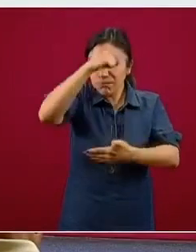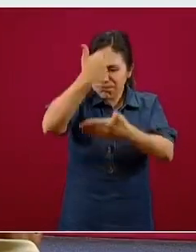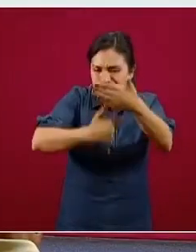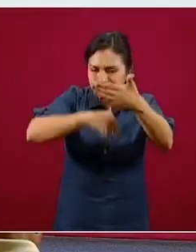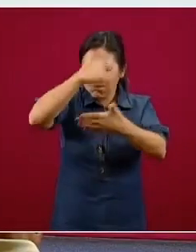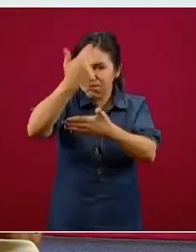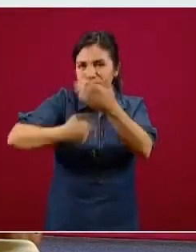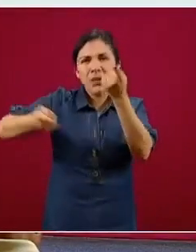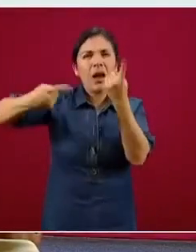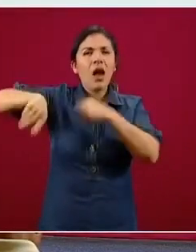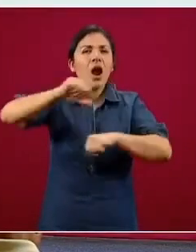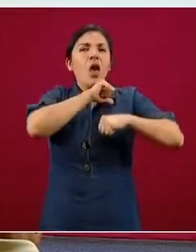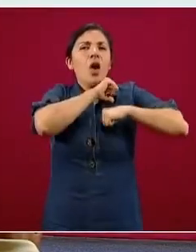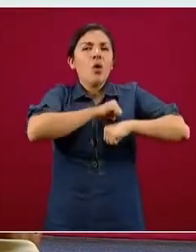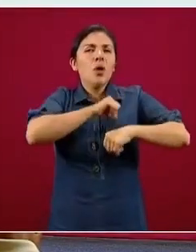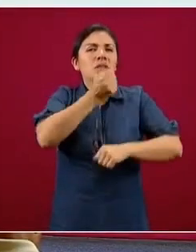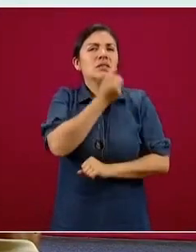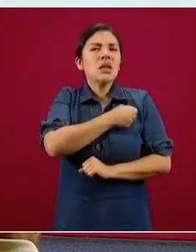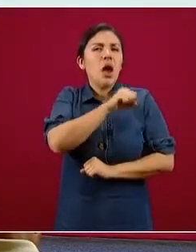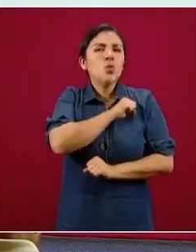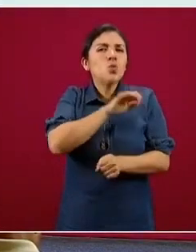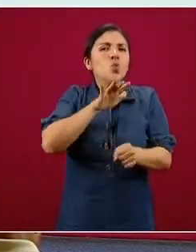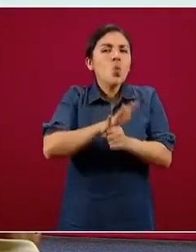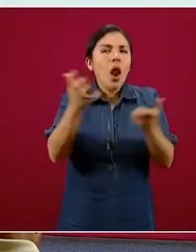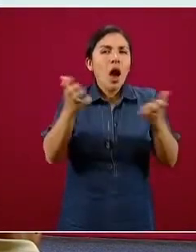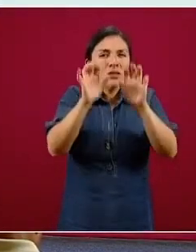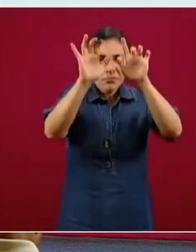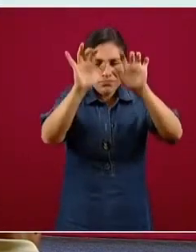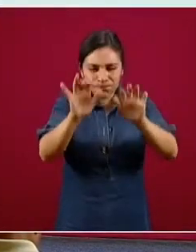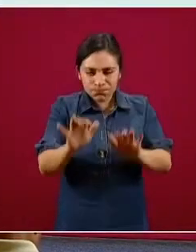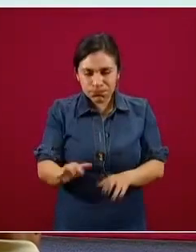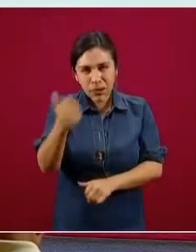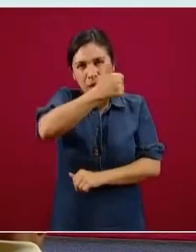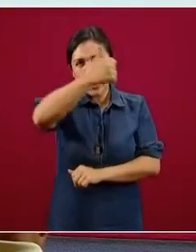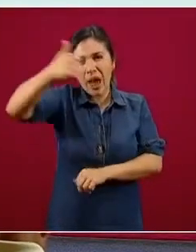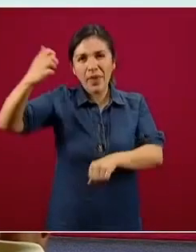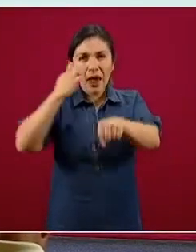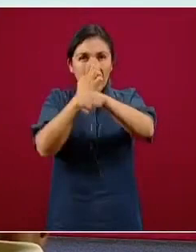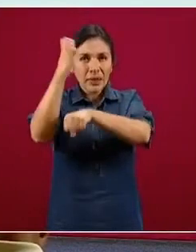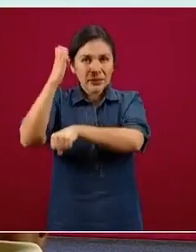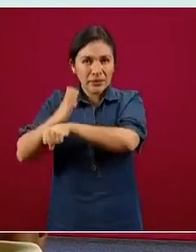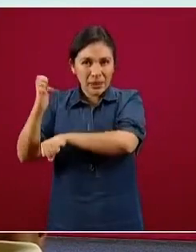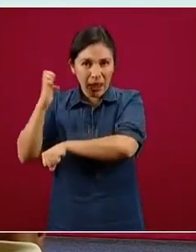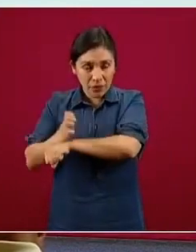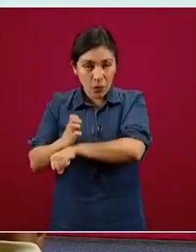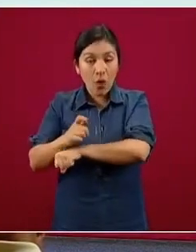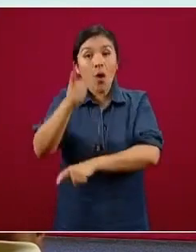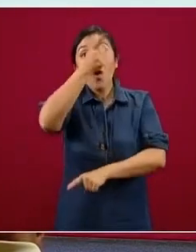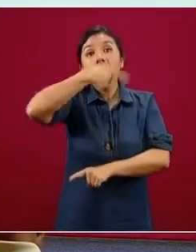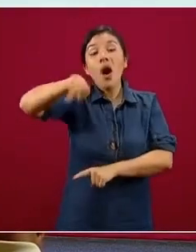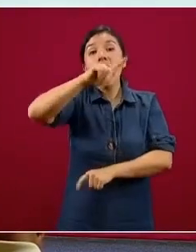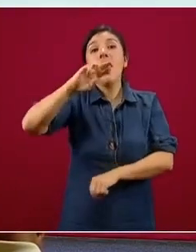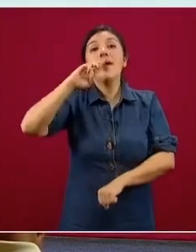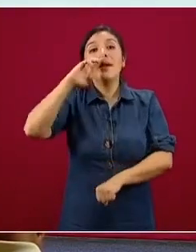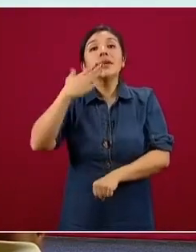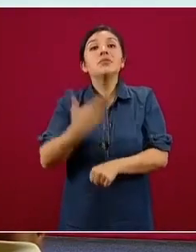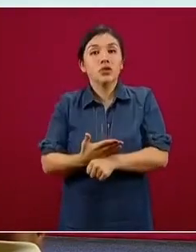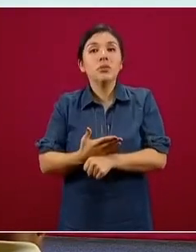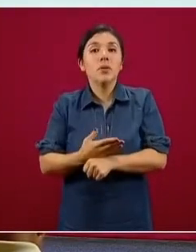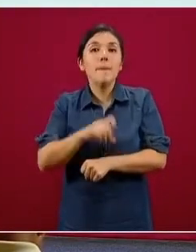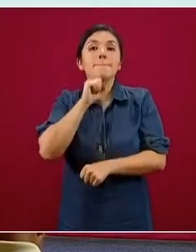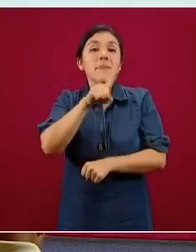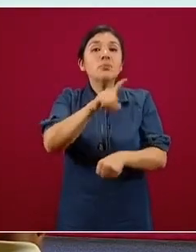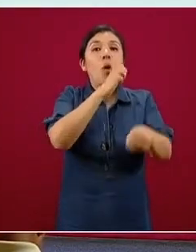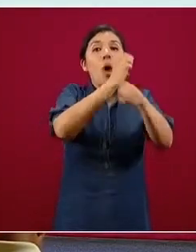las unidades de salud operativas que están en las entidades federativas y que son responsabilidad de los